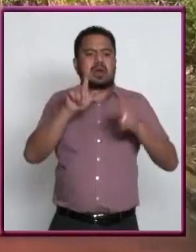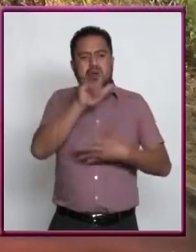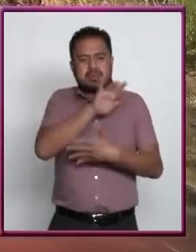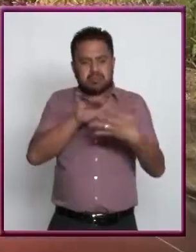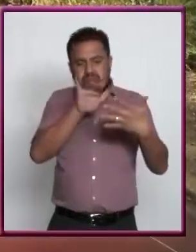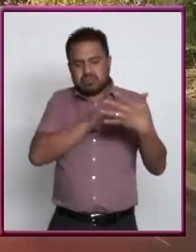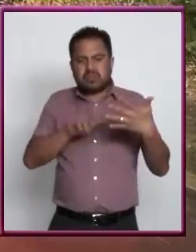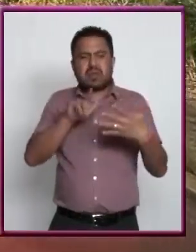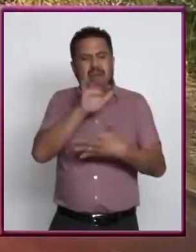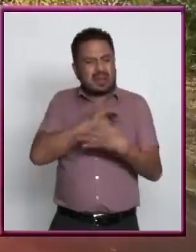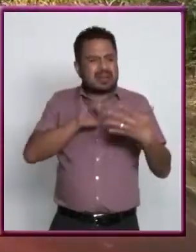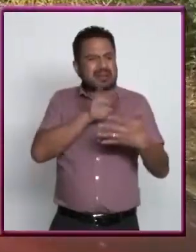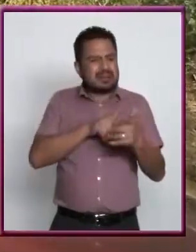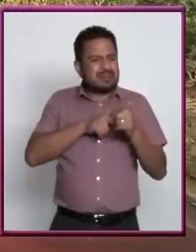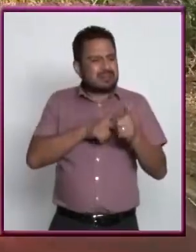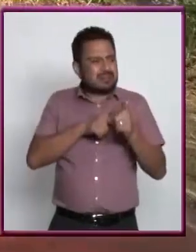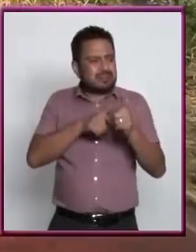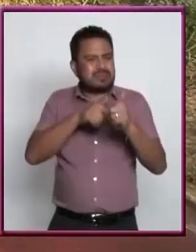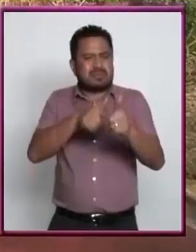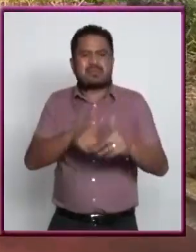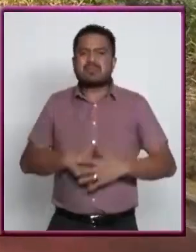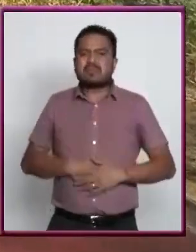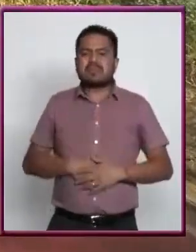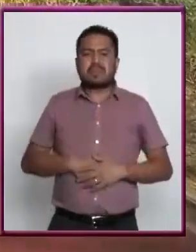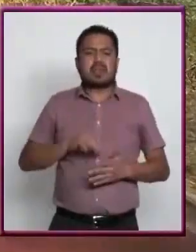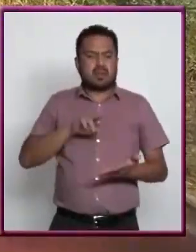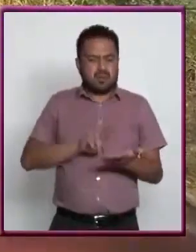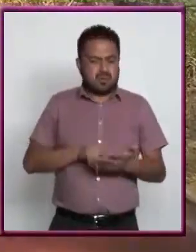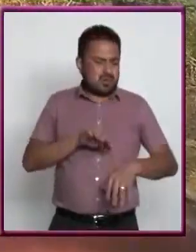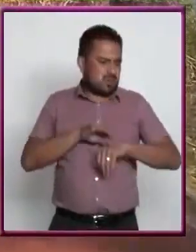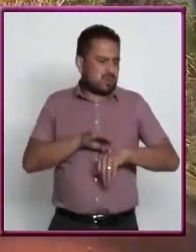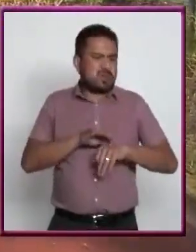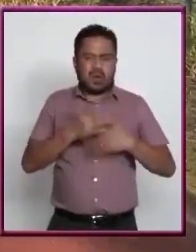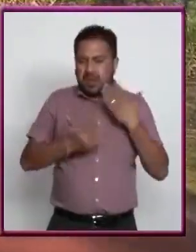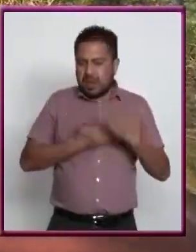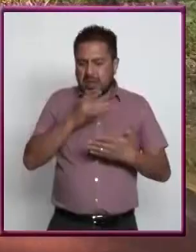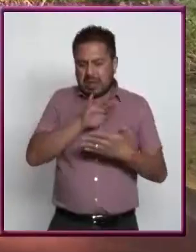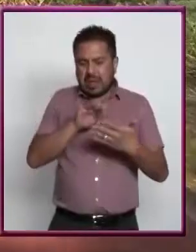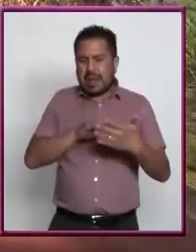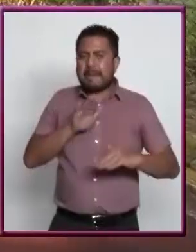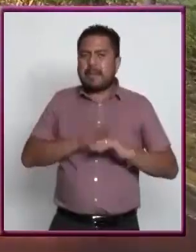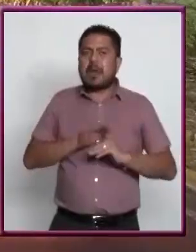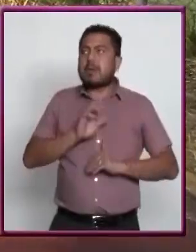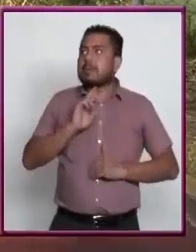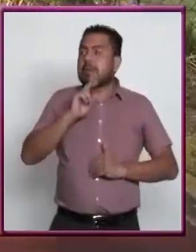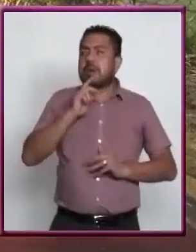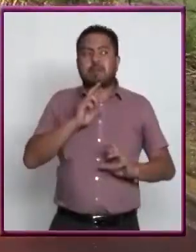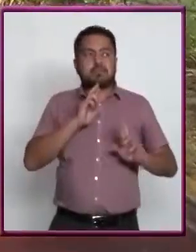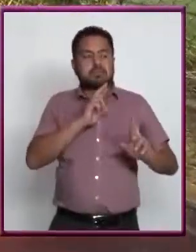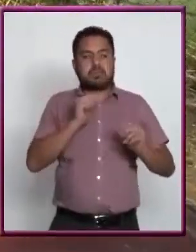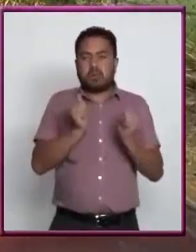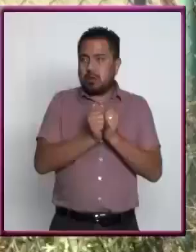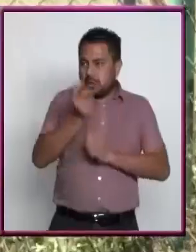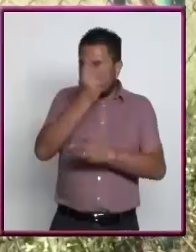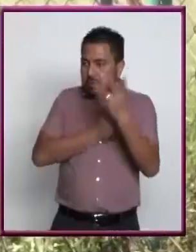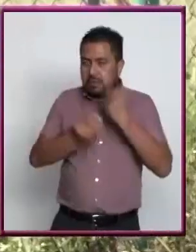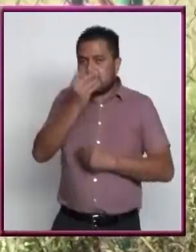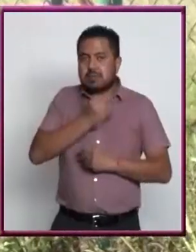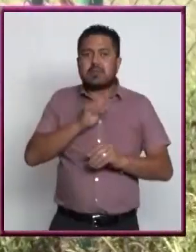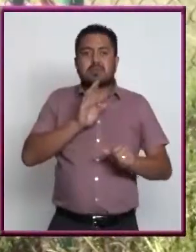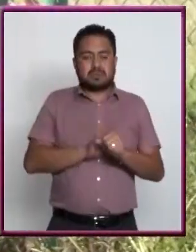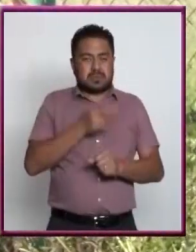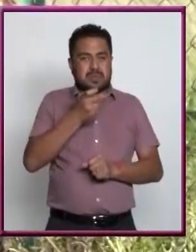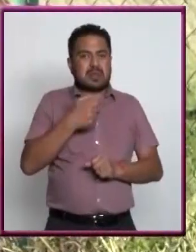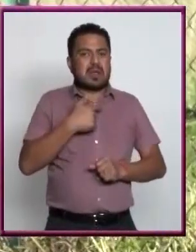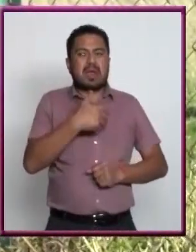leer. Leer, leer y leer. Está comprobado que quienes leen más logran mejores resultados de aprendizaje.